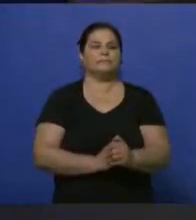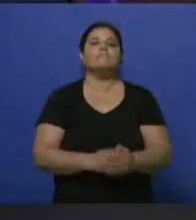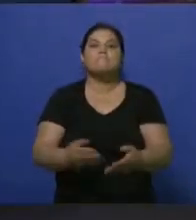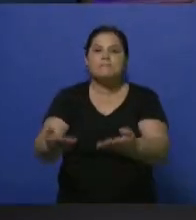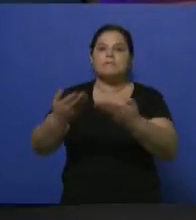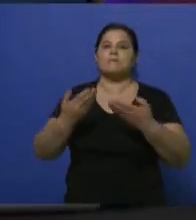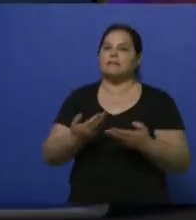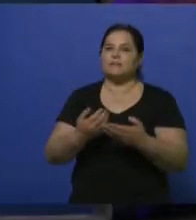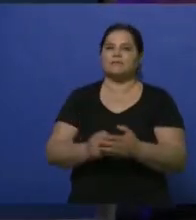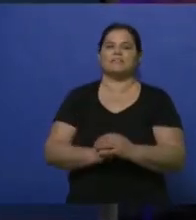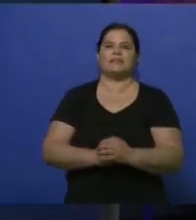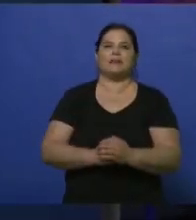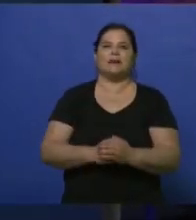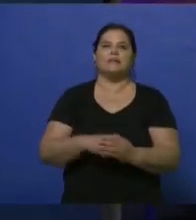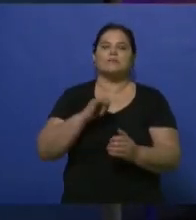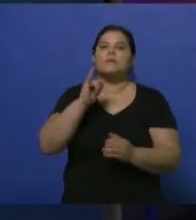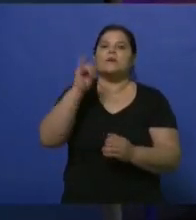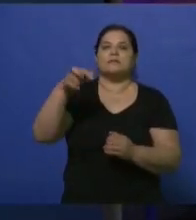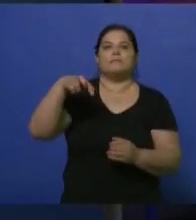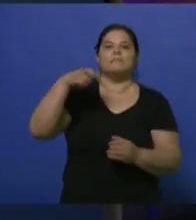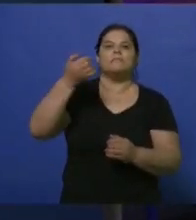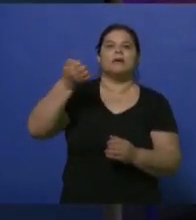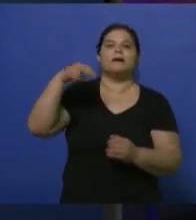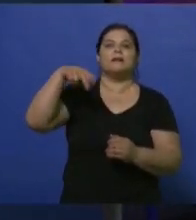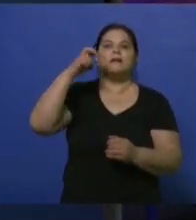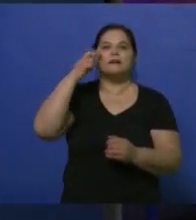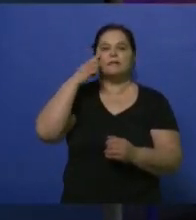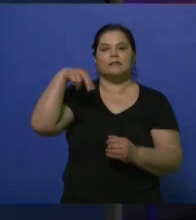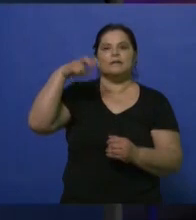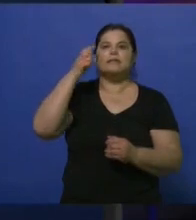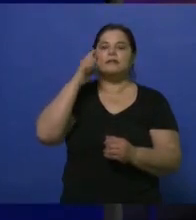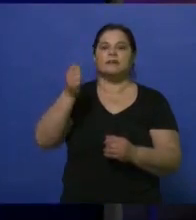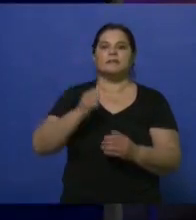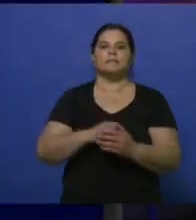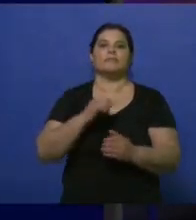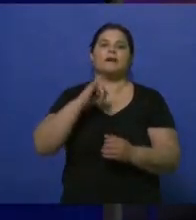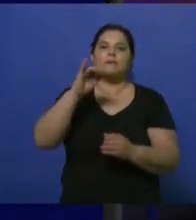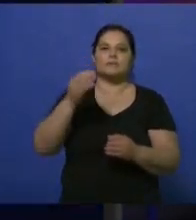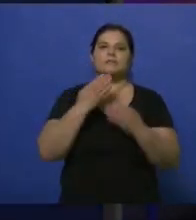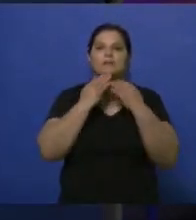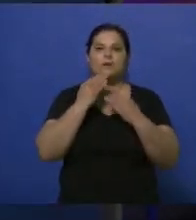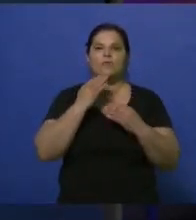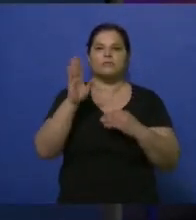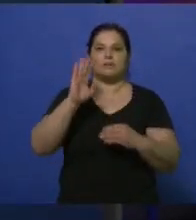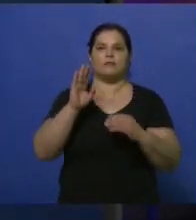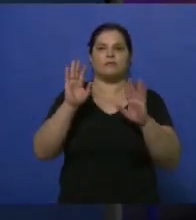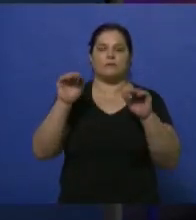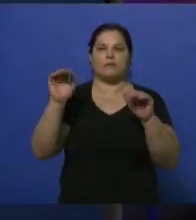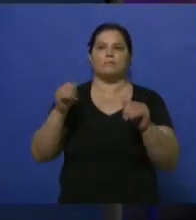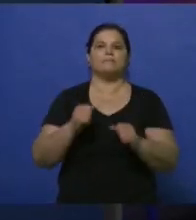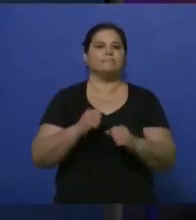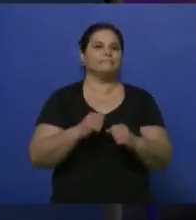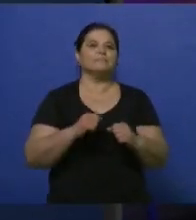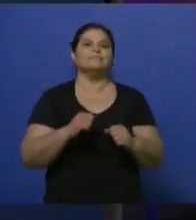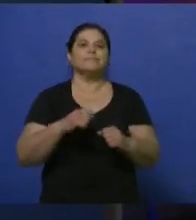Bienvenido sea, es lo que ha dicho Parini. Bueno, un poquito tiene que ver con la economía también. Lo habíamos presentado anteriormente. Lo saludamos ahora oficialmente. Carlos Eschiaro, gracias por